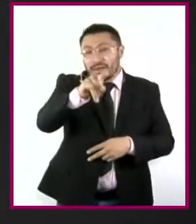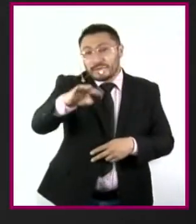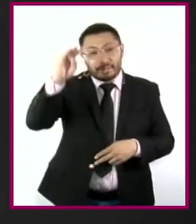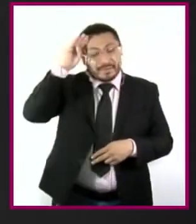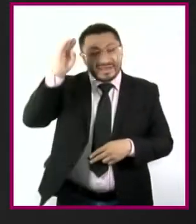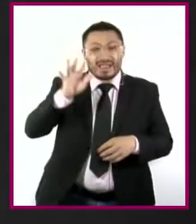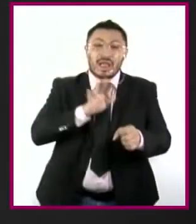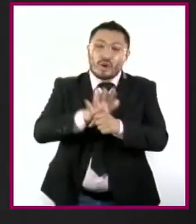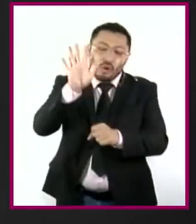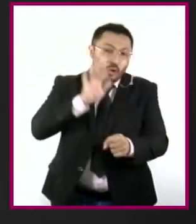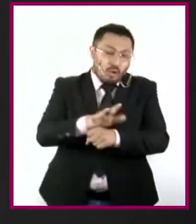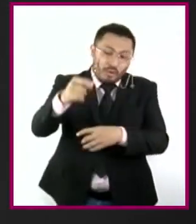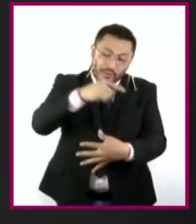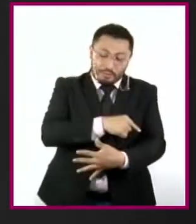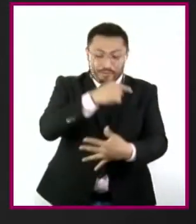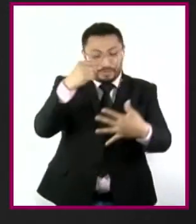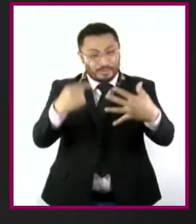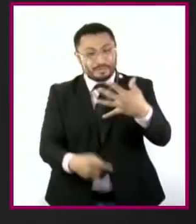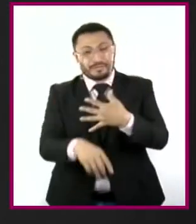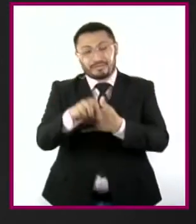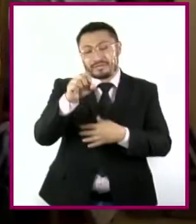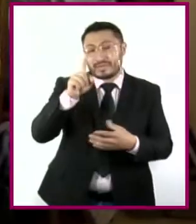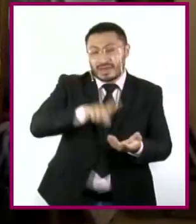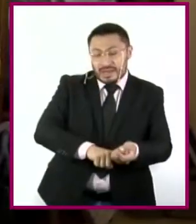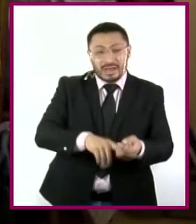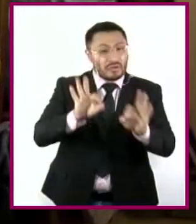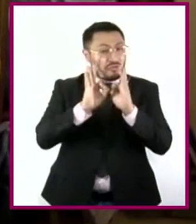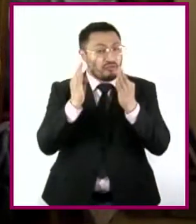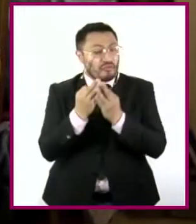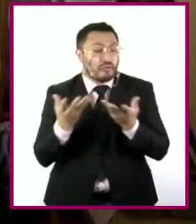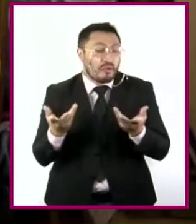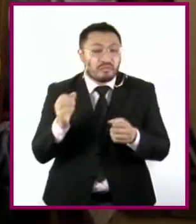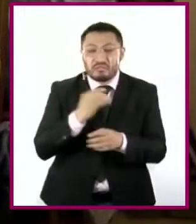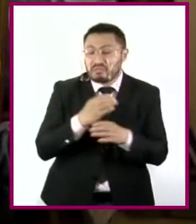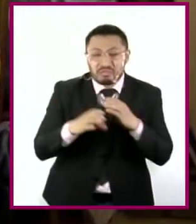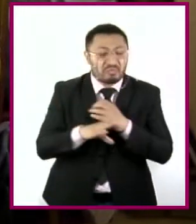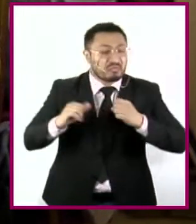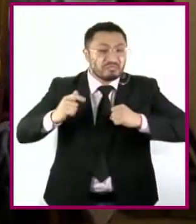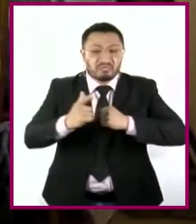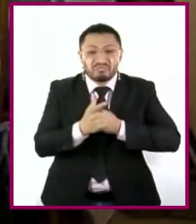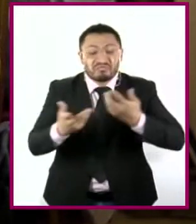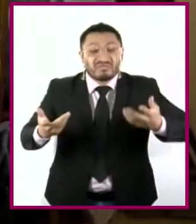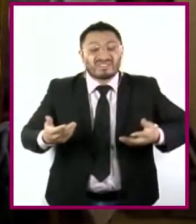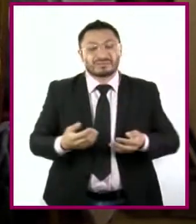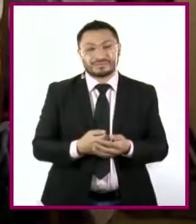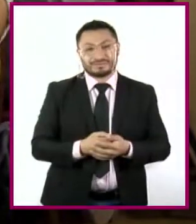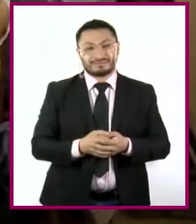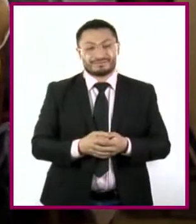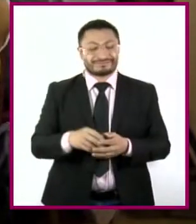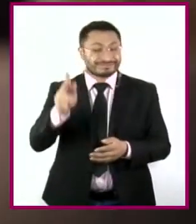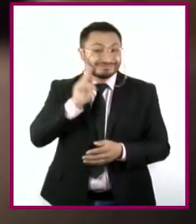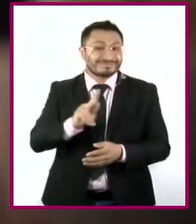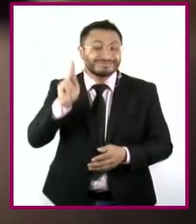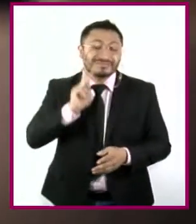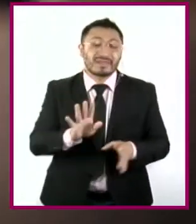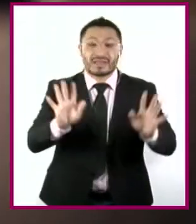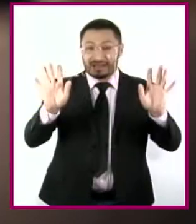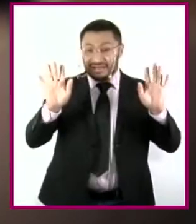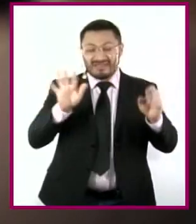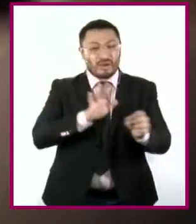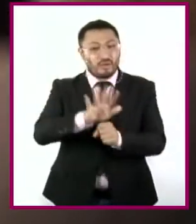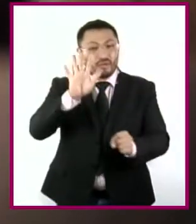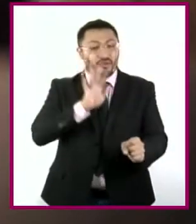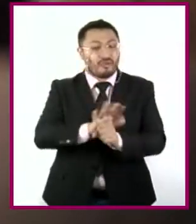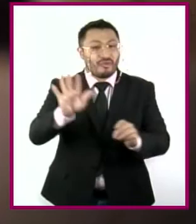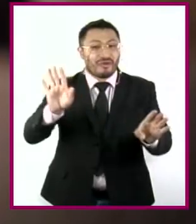¿cuáles son todas las posibles simetrías que tiene un objeto? A ver, Ernesto, entonces, pues, ¿cuáles son